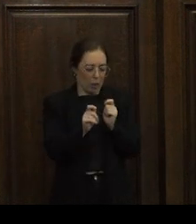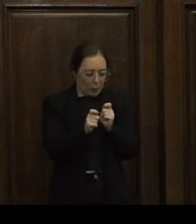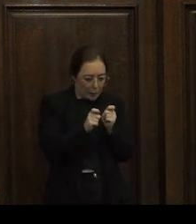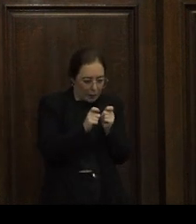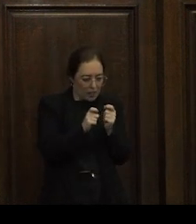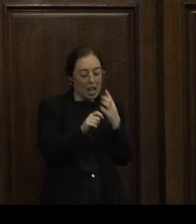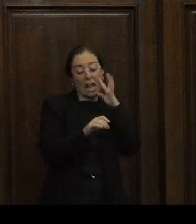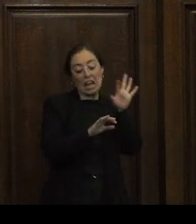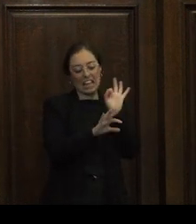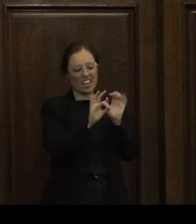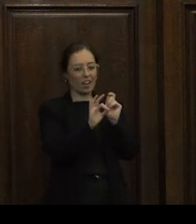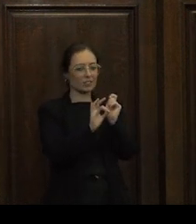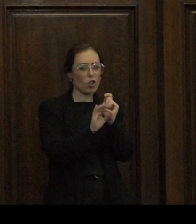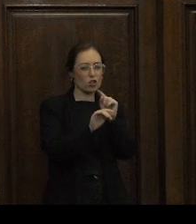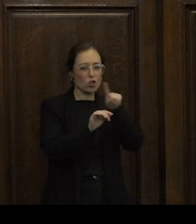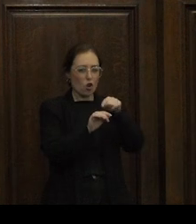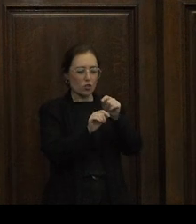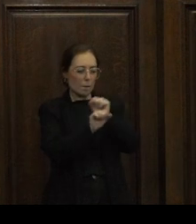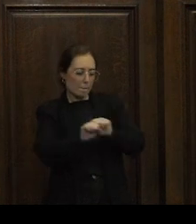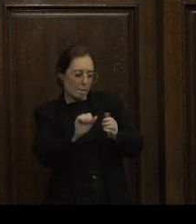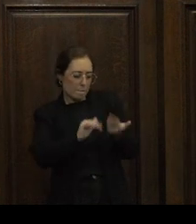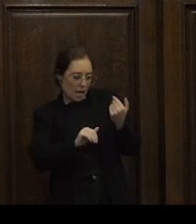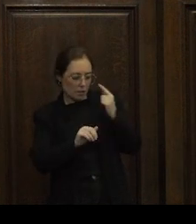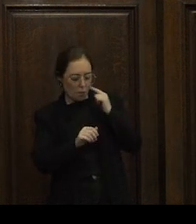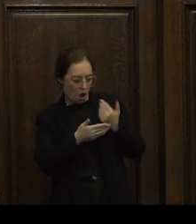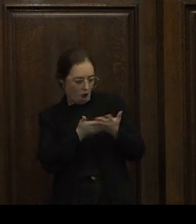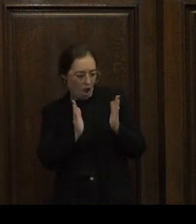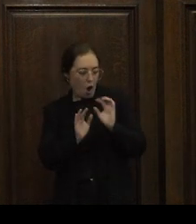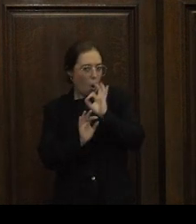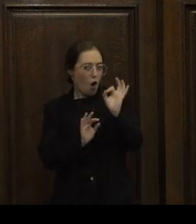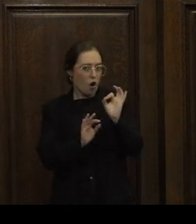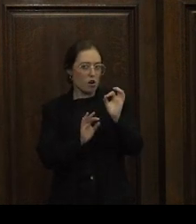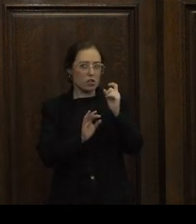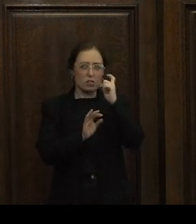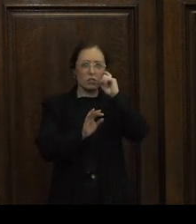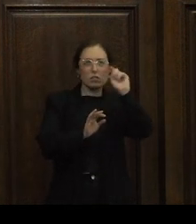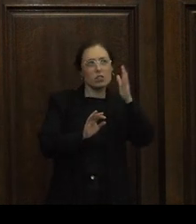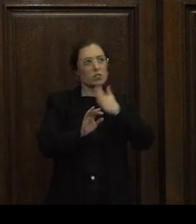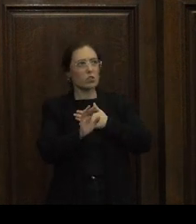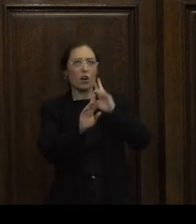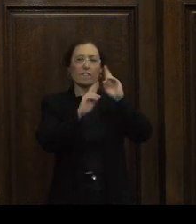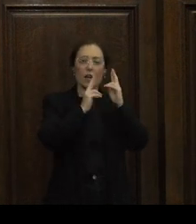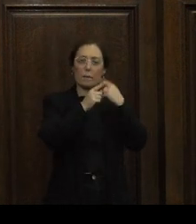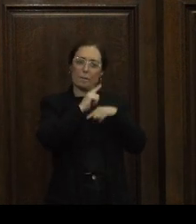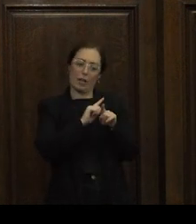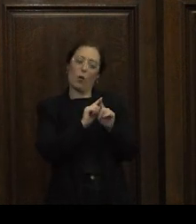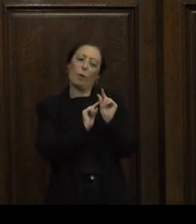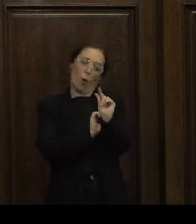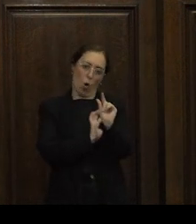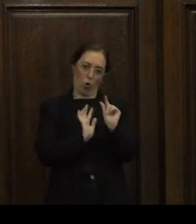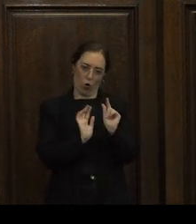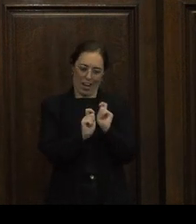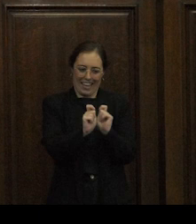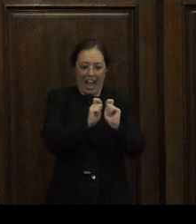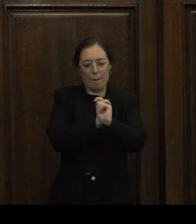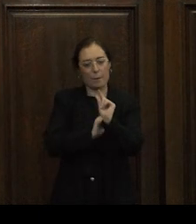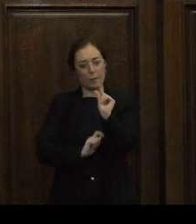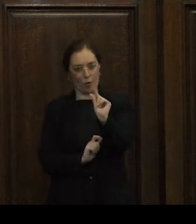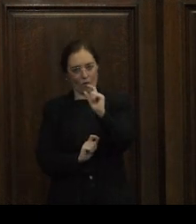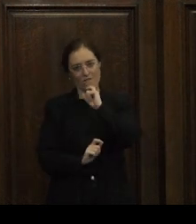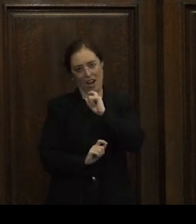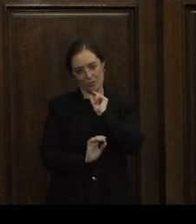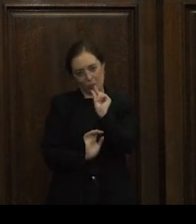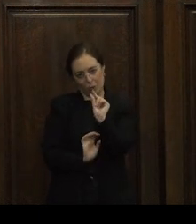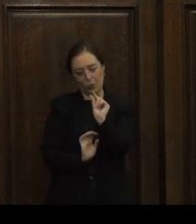no, o los ángulos de la noticia y demás, las interpretaciones, pero era limitado, digamos, lo que se